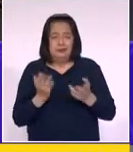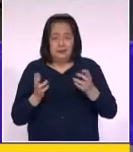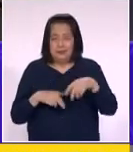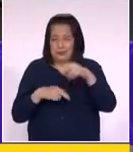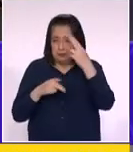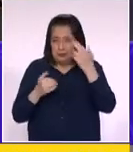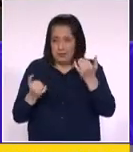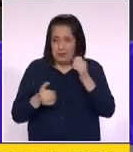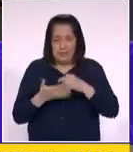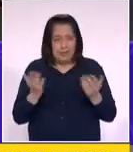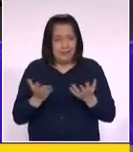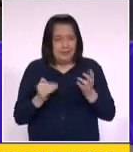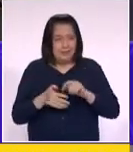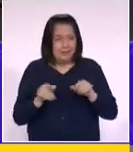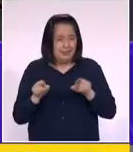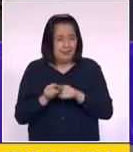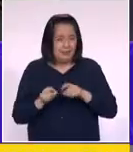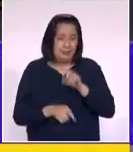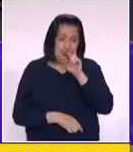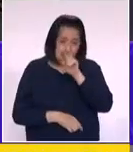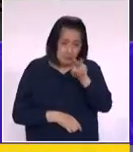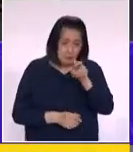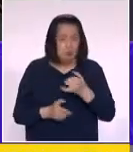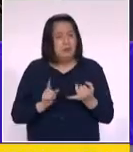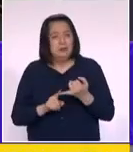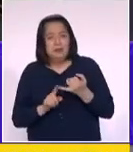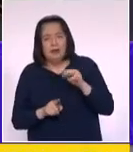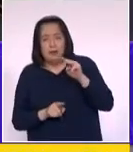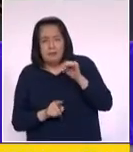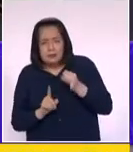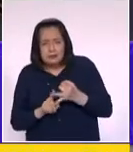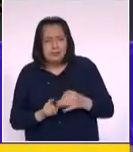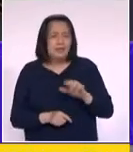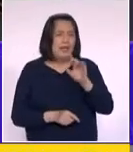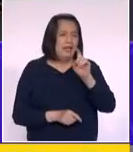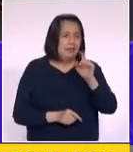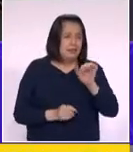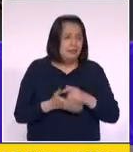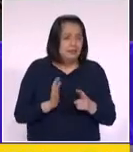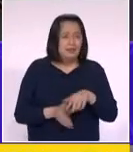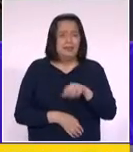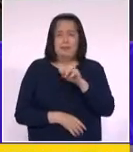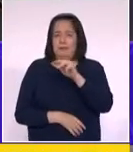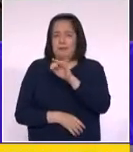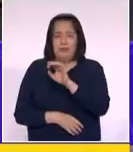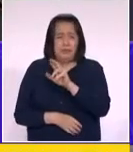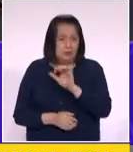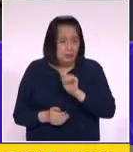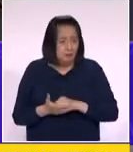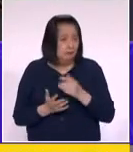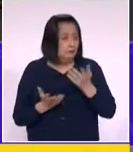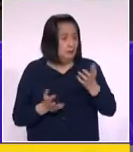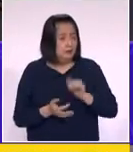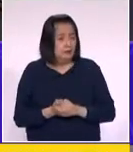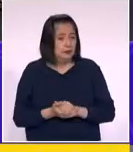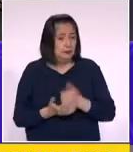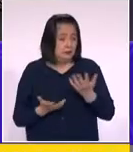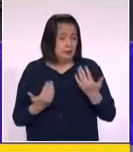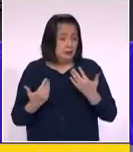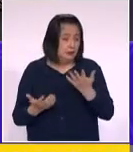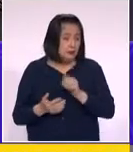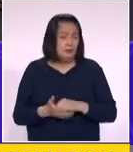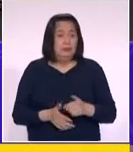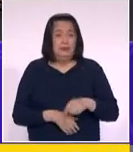Noticias. Aquí en el set estamos viendo a Mercedes Mora, a Araceli, también a Costa, Miriam, que es quien es